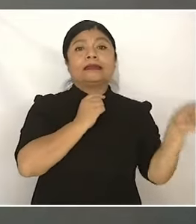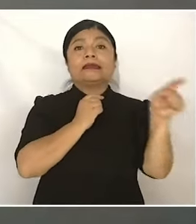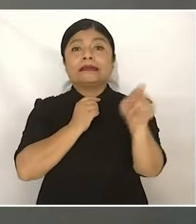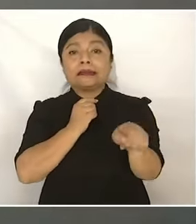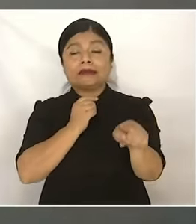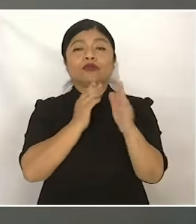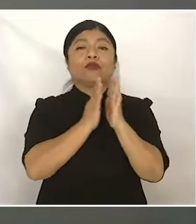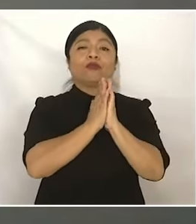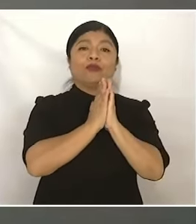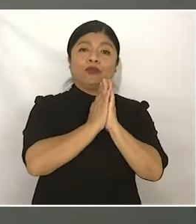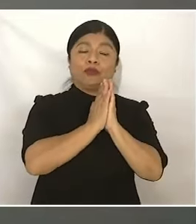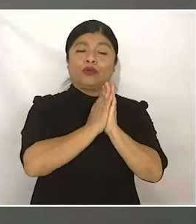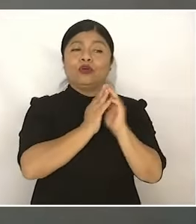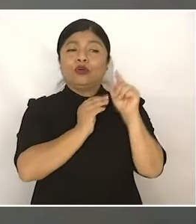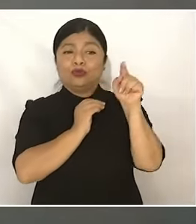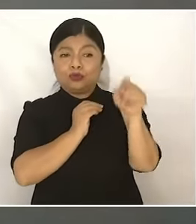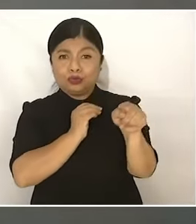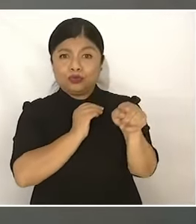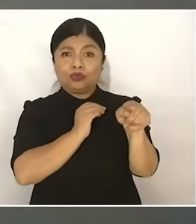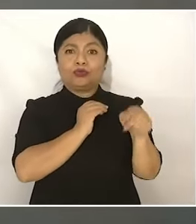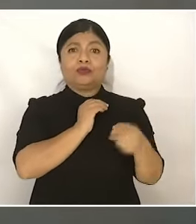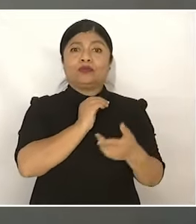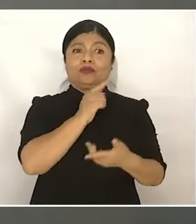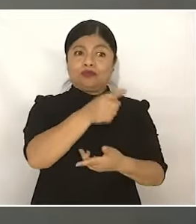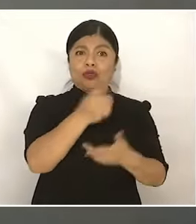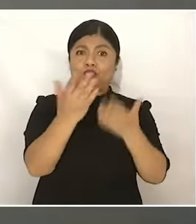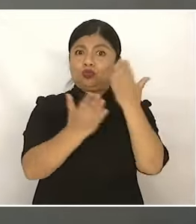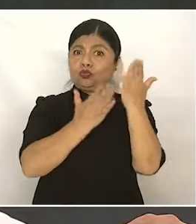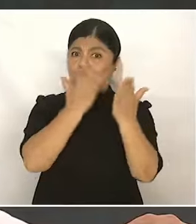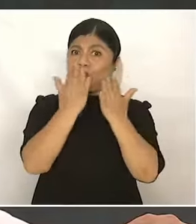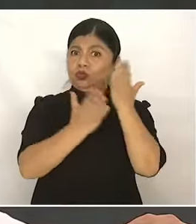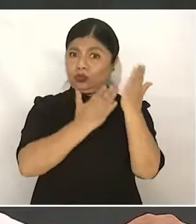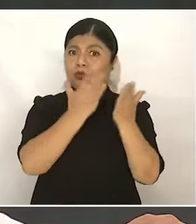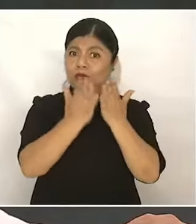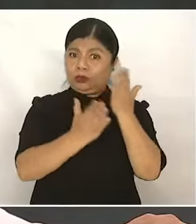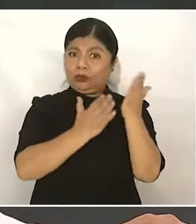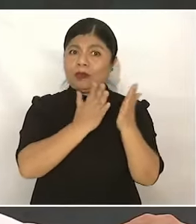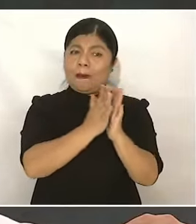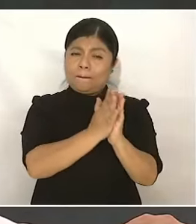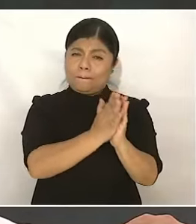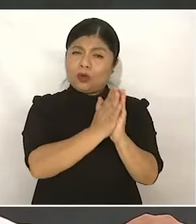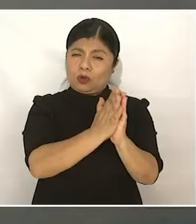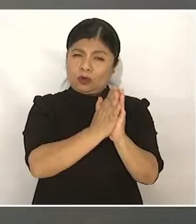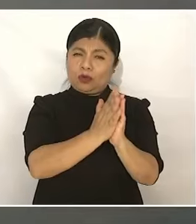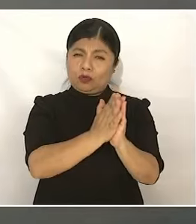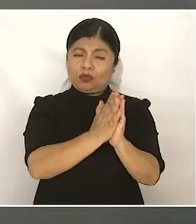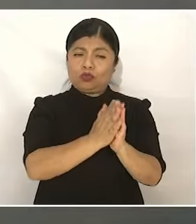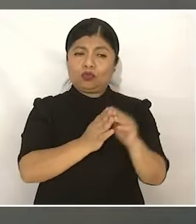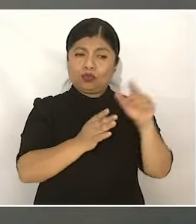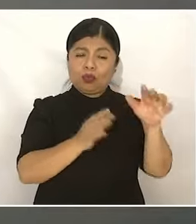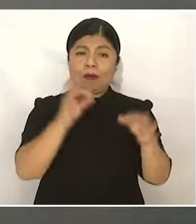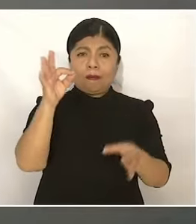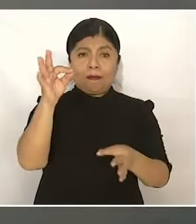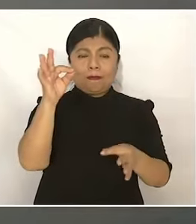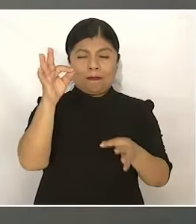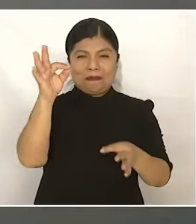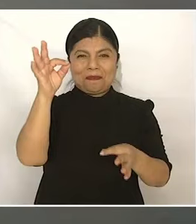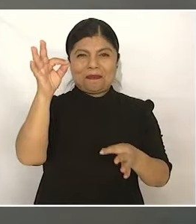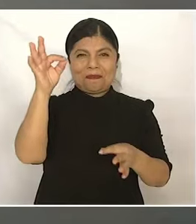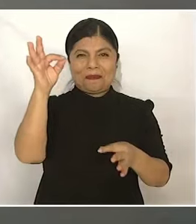abogado, usted que es un hombre de letras, en un documento célebre que se conoce como